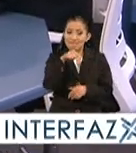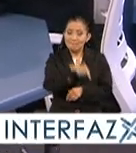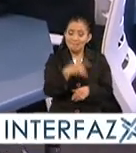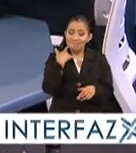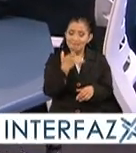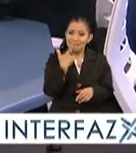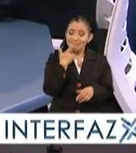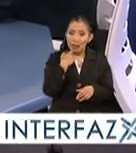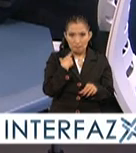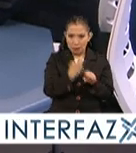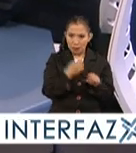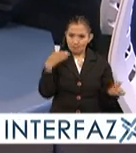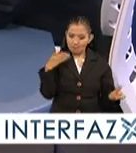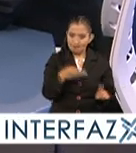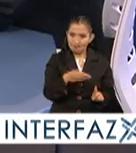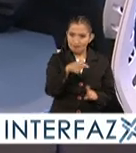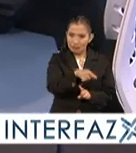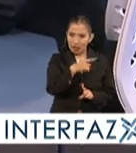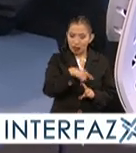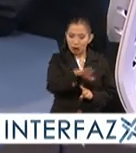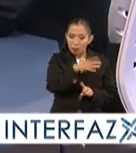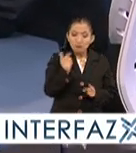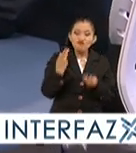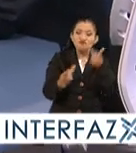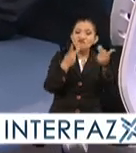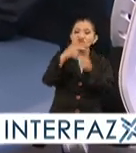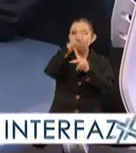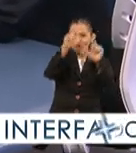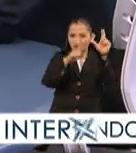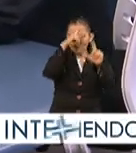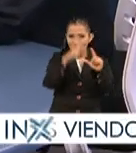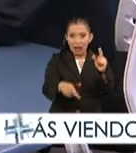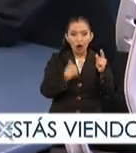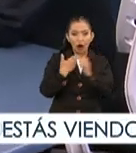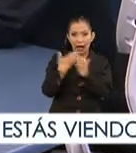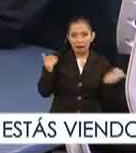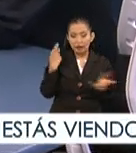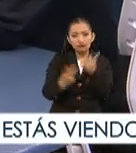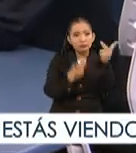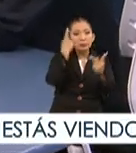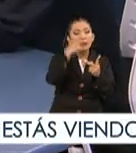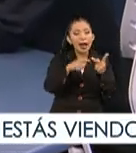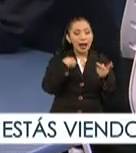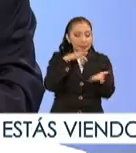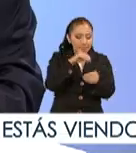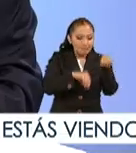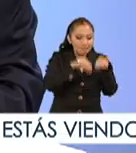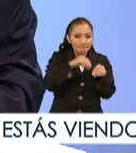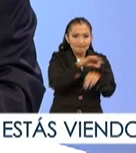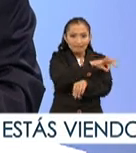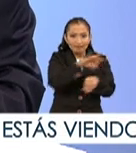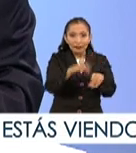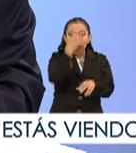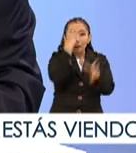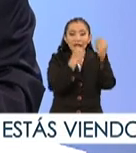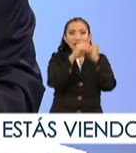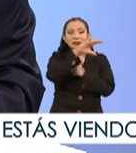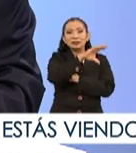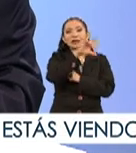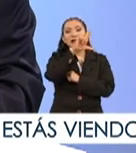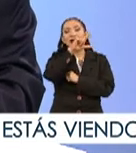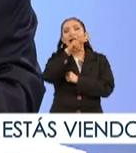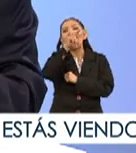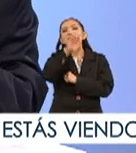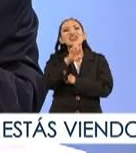Pública. Primero, en la gran consulta nacional que se hizo para poder diseñar lo que hemos llamado los aprendizajes